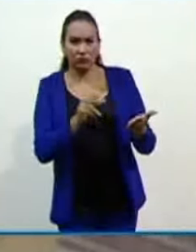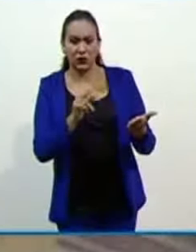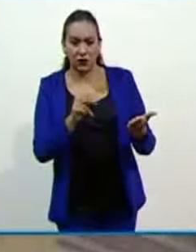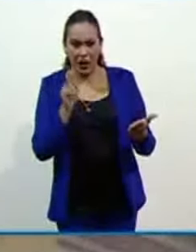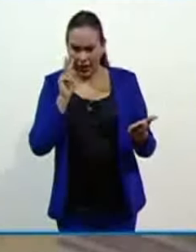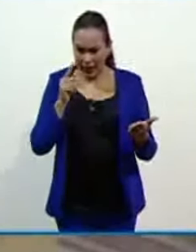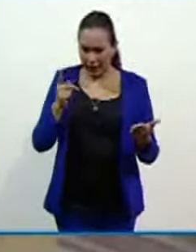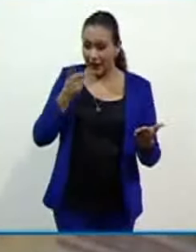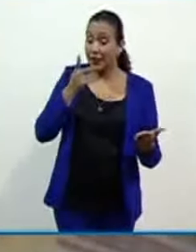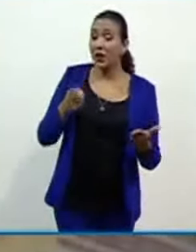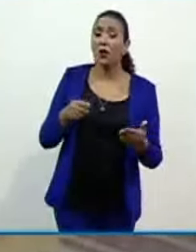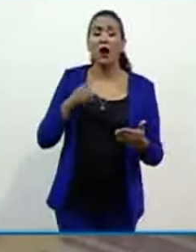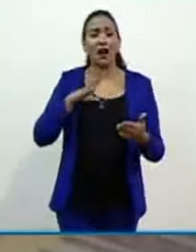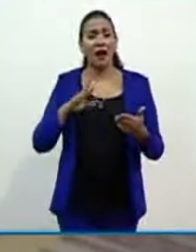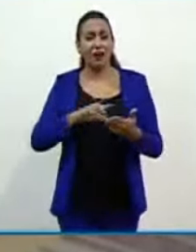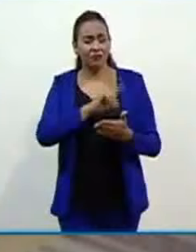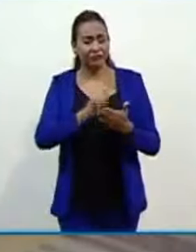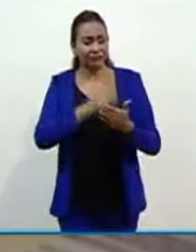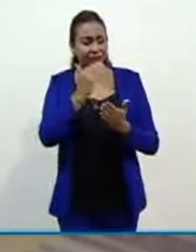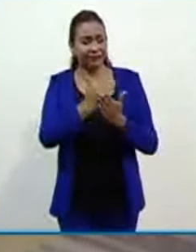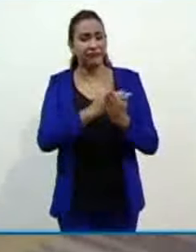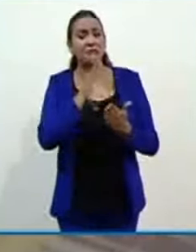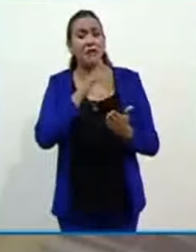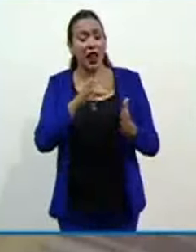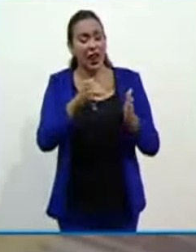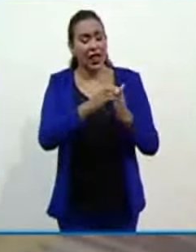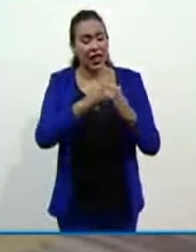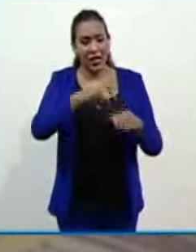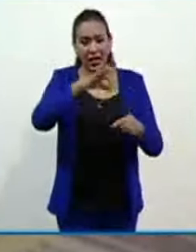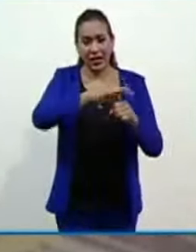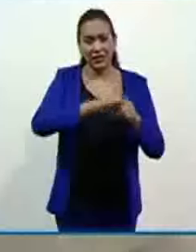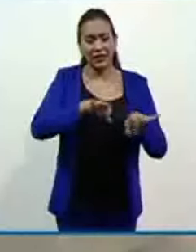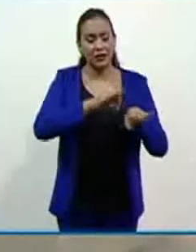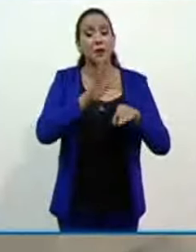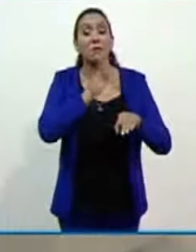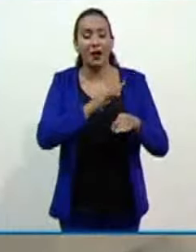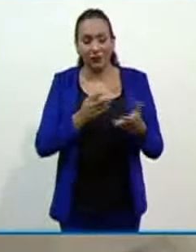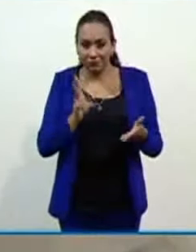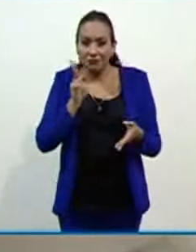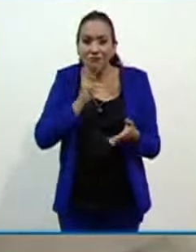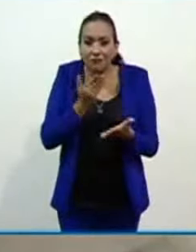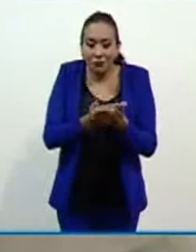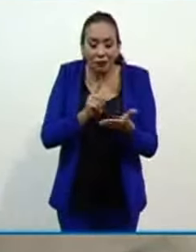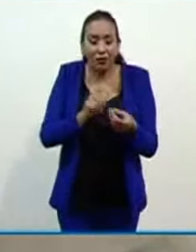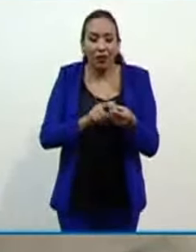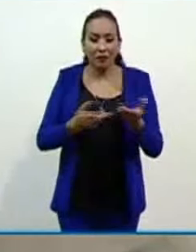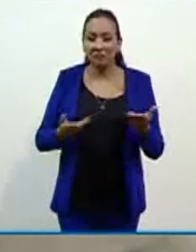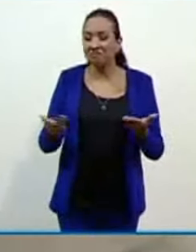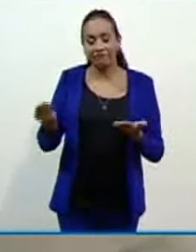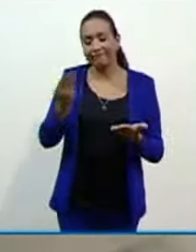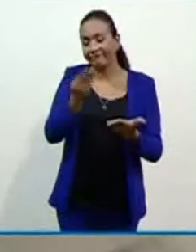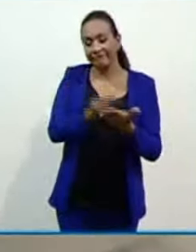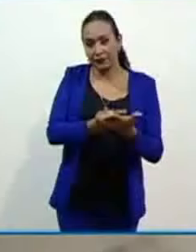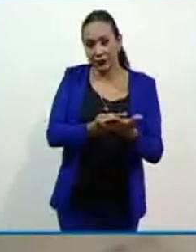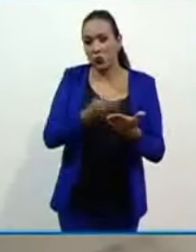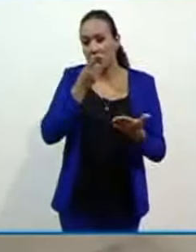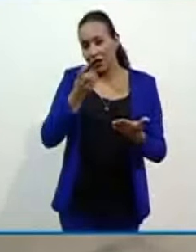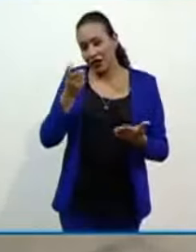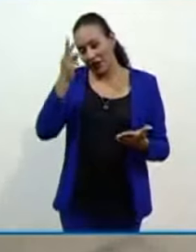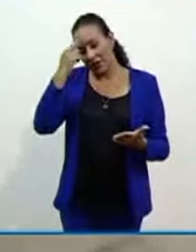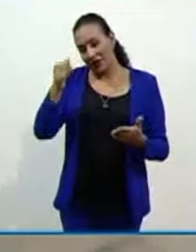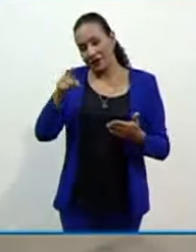supuestas irregularidades en diversas casillas que, según alegaba, habrían cambiado los resultados y, por ende, la integración